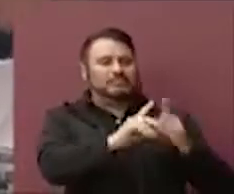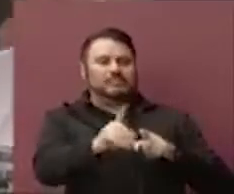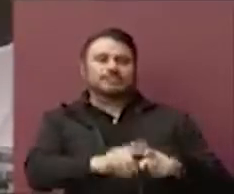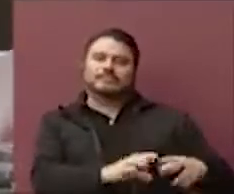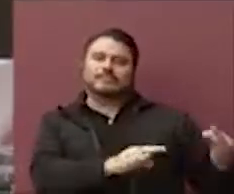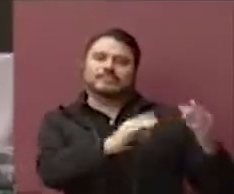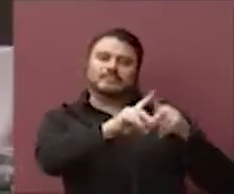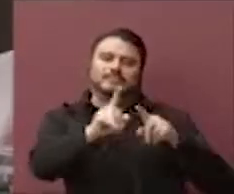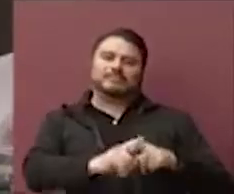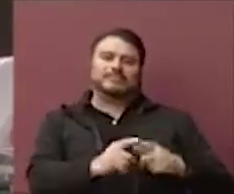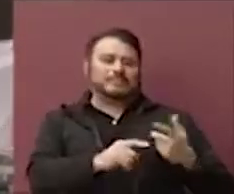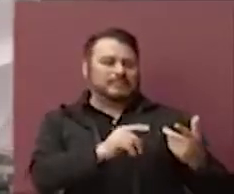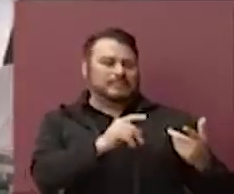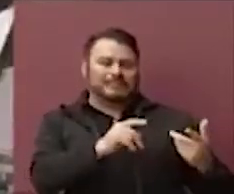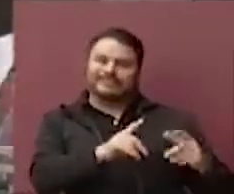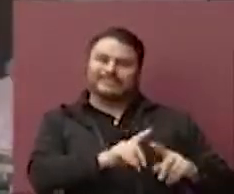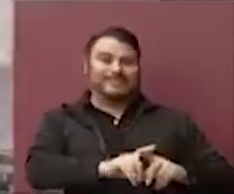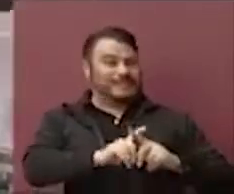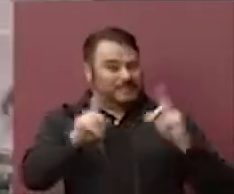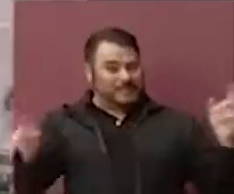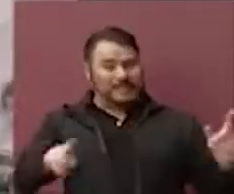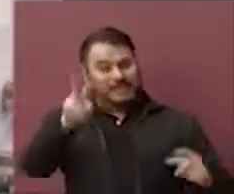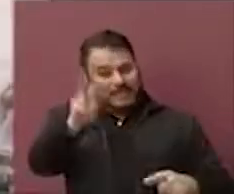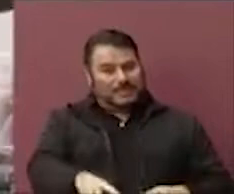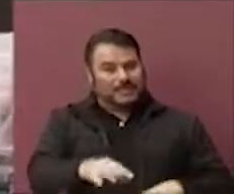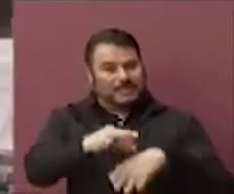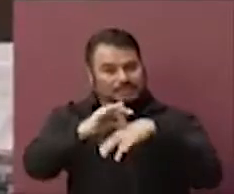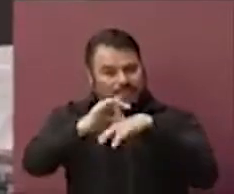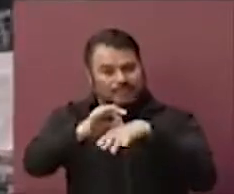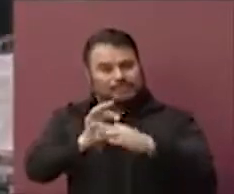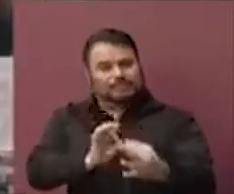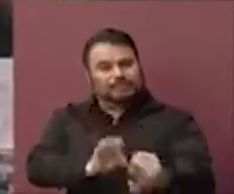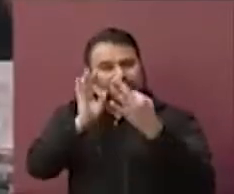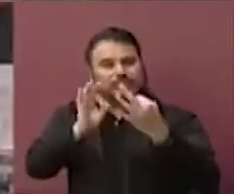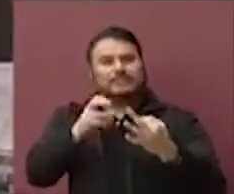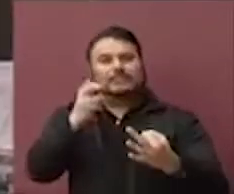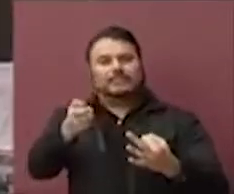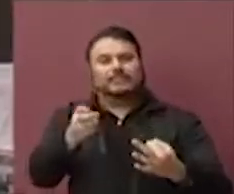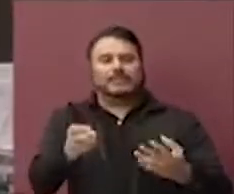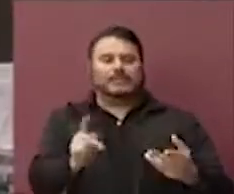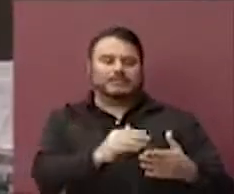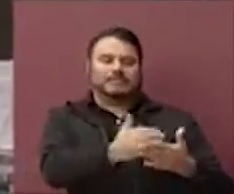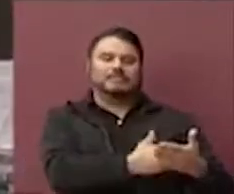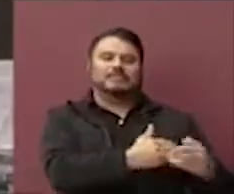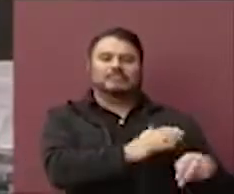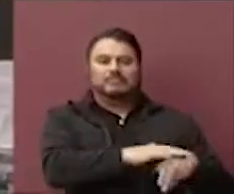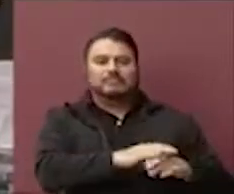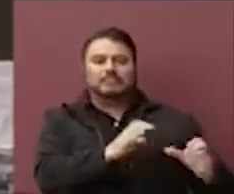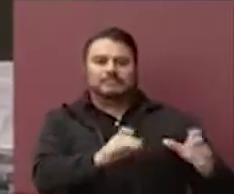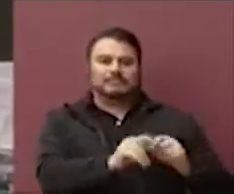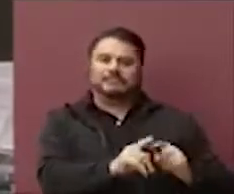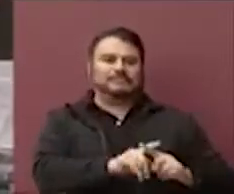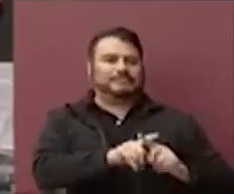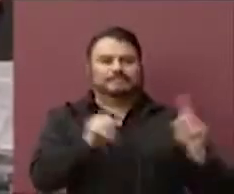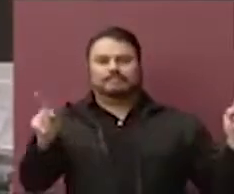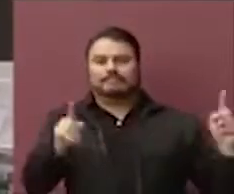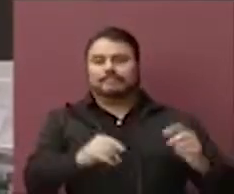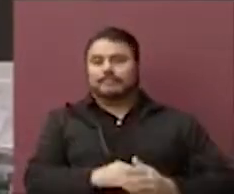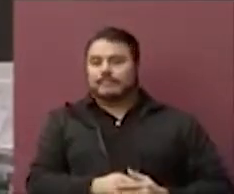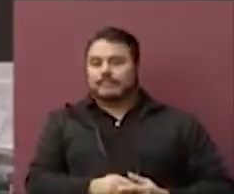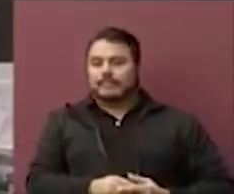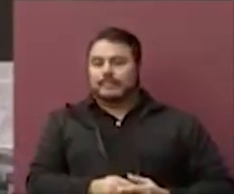el campo de la realidad, donde esta institución municipal es preventiva, otra vez, en